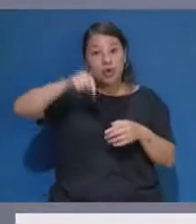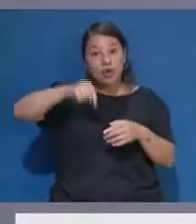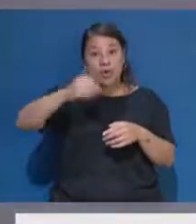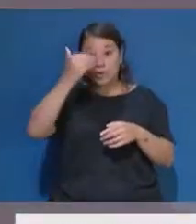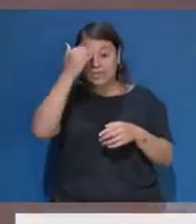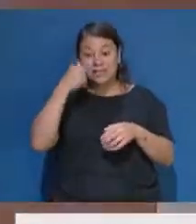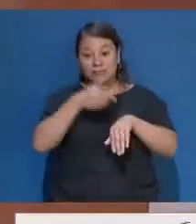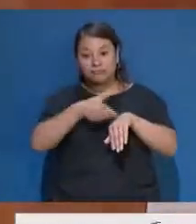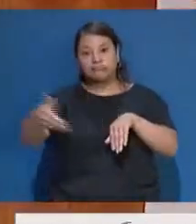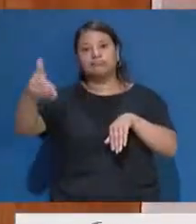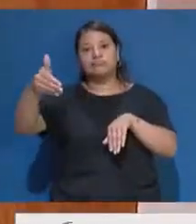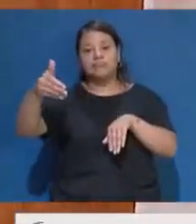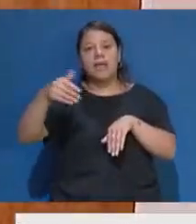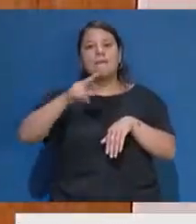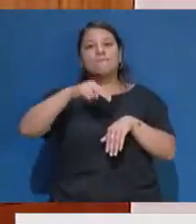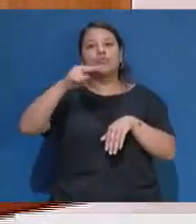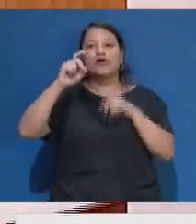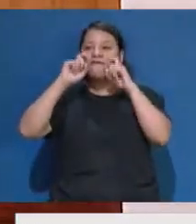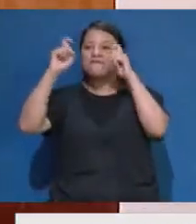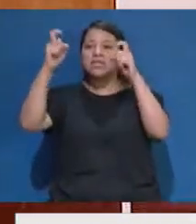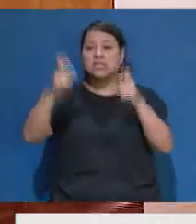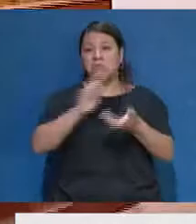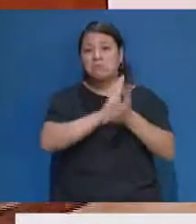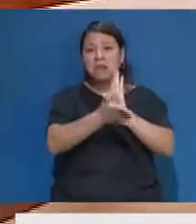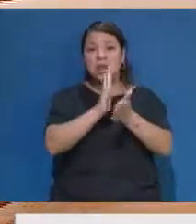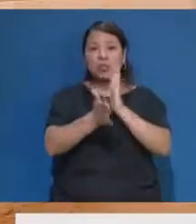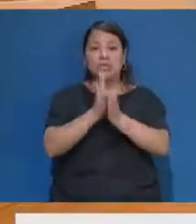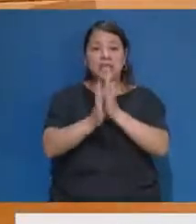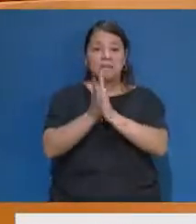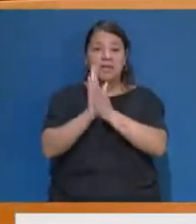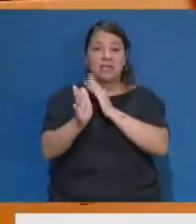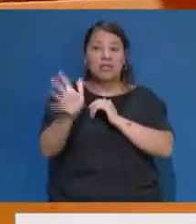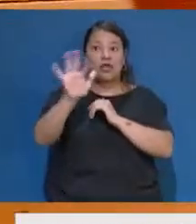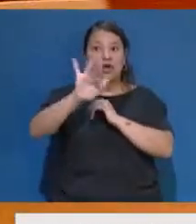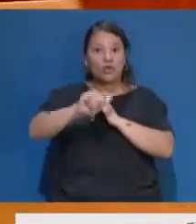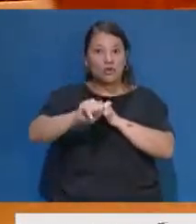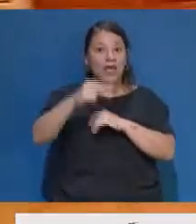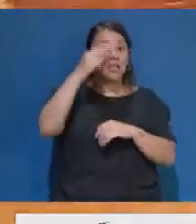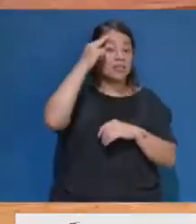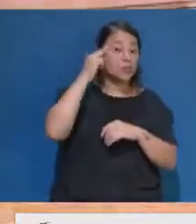15 días, el museo se podrá visitar de modo gratuito todos los días de